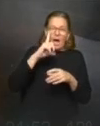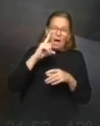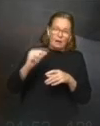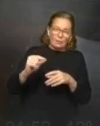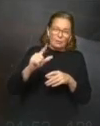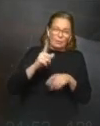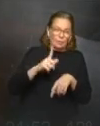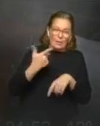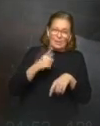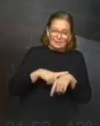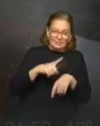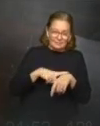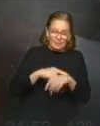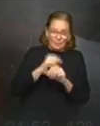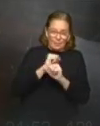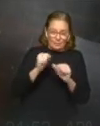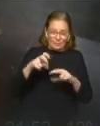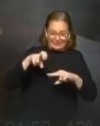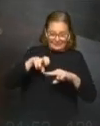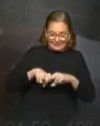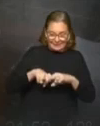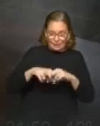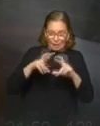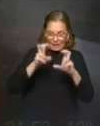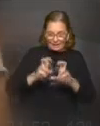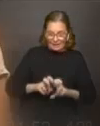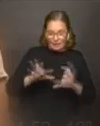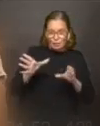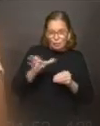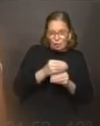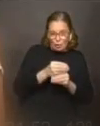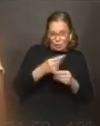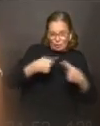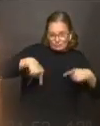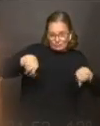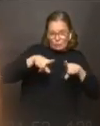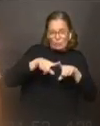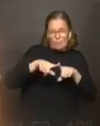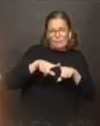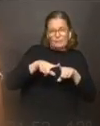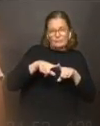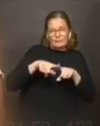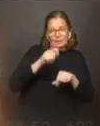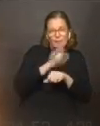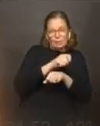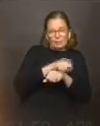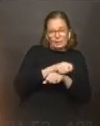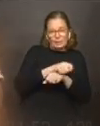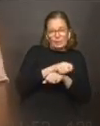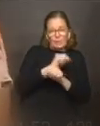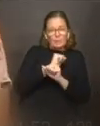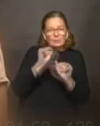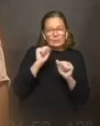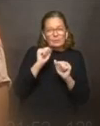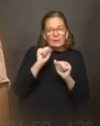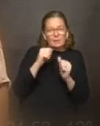tenido tiempos para poder sentarnos a analizar junto con todos los actores, sobre todo de lo jurídico, la posibilidad